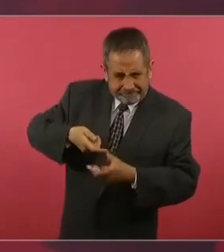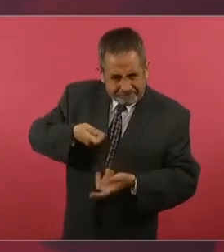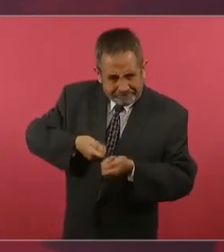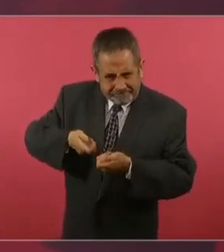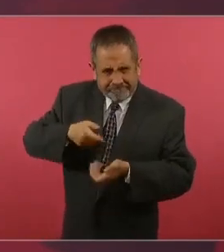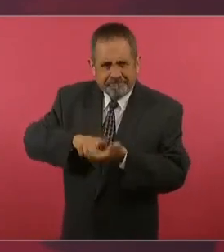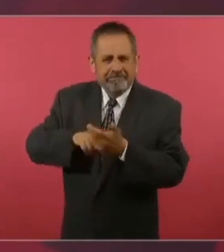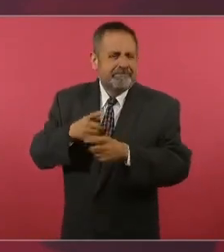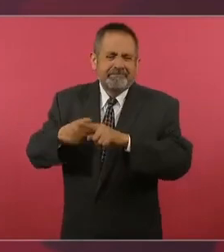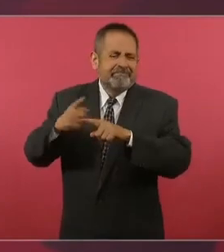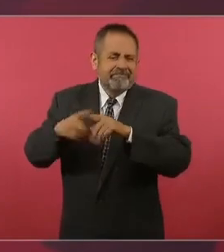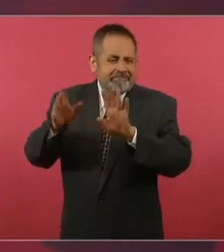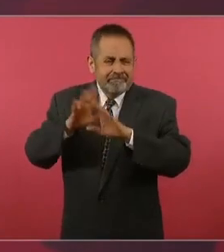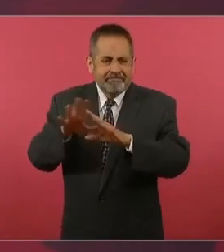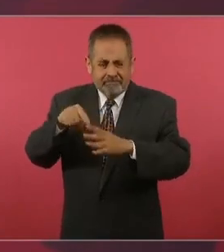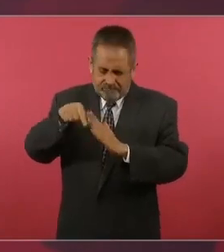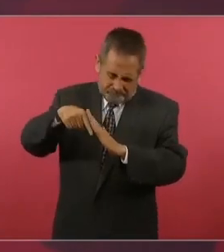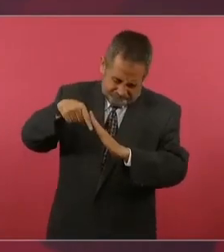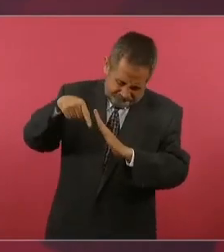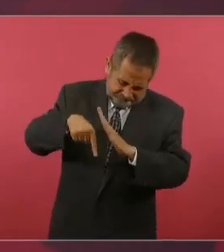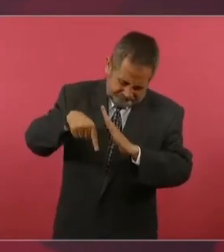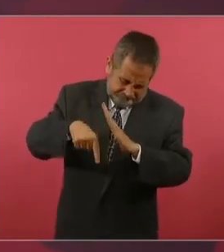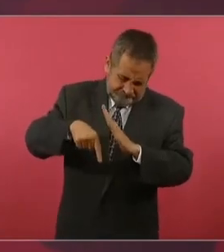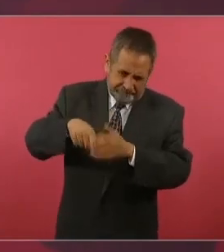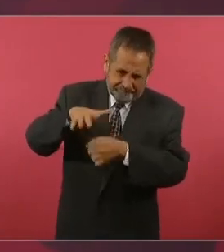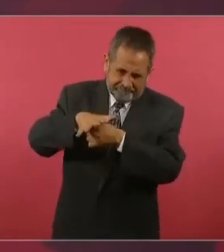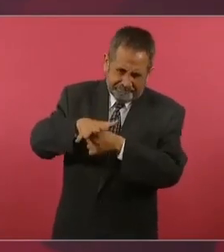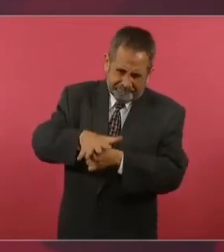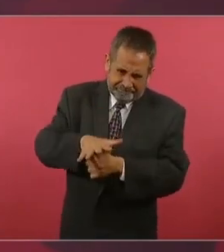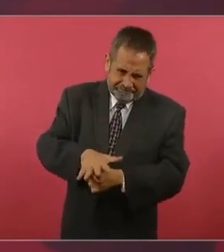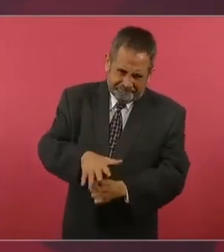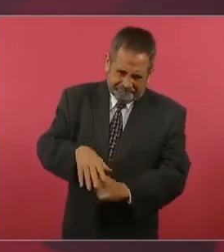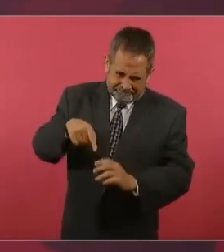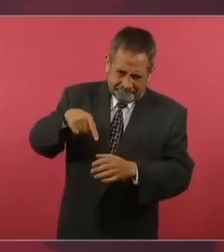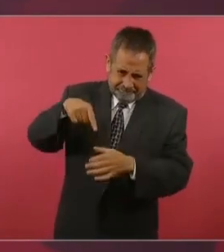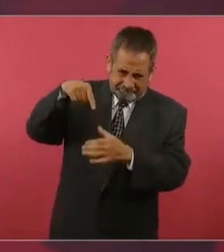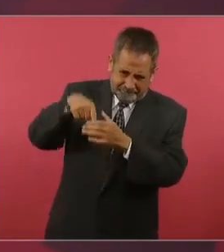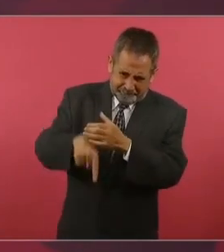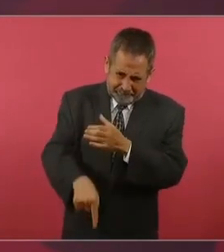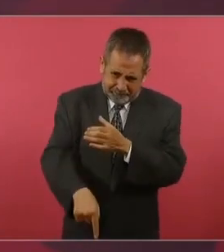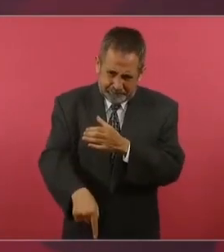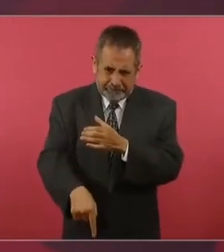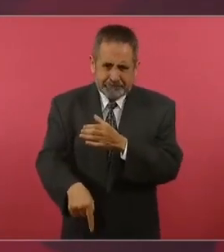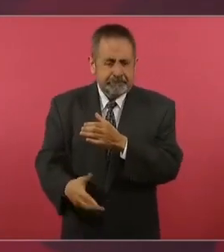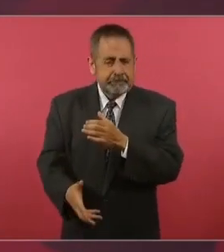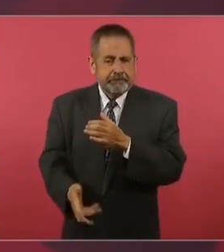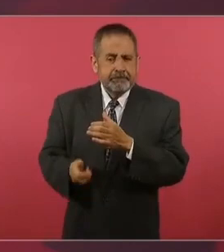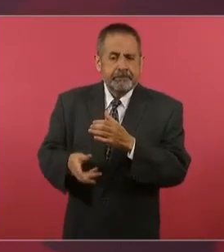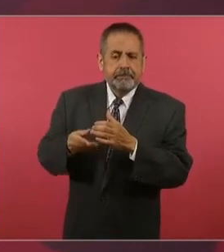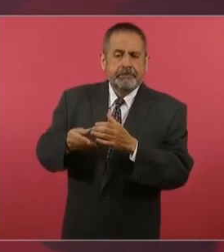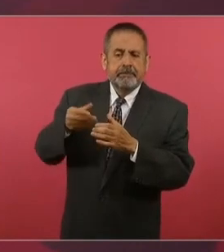para ir metiendo la tubería para perforar,